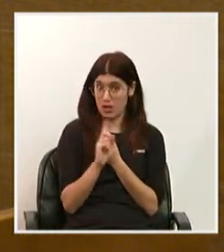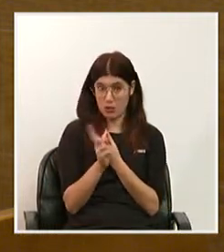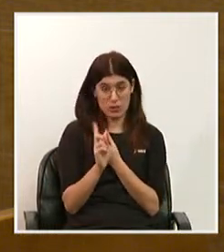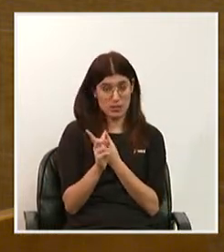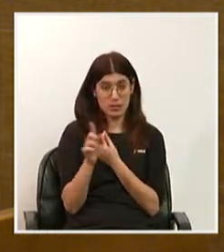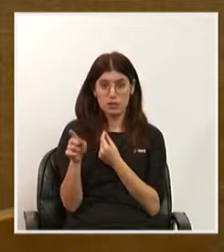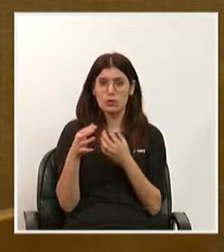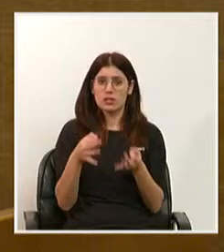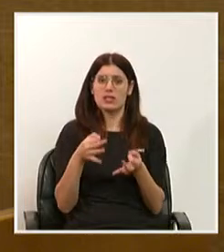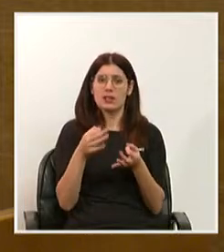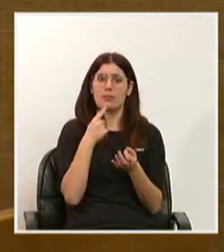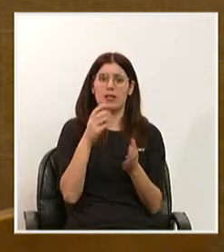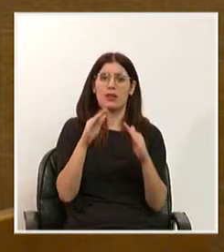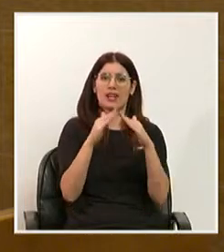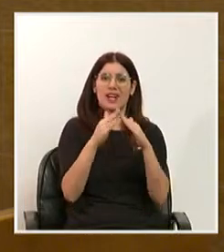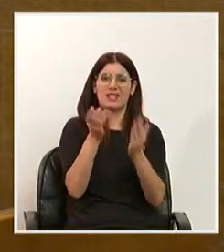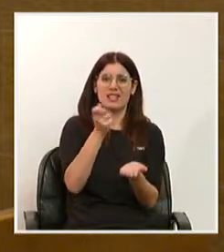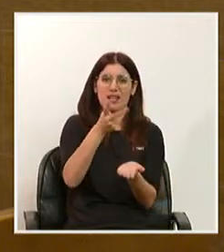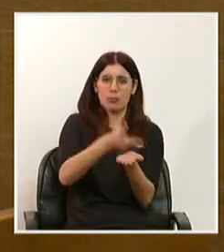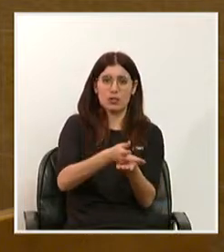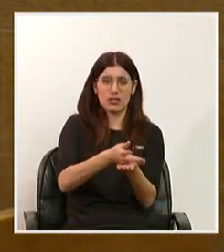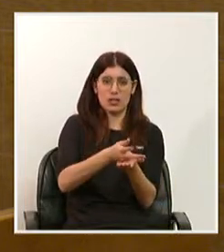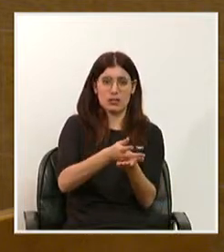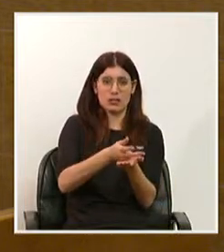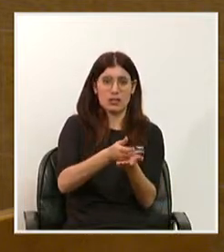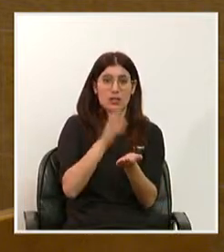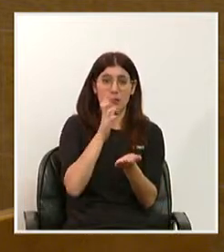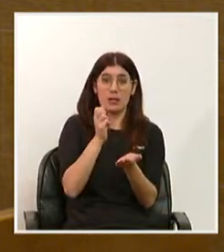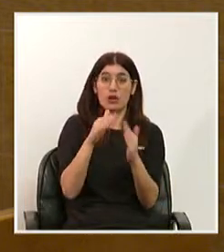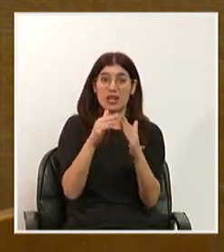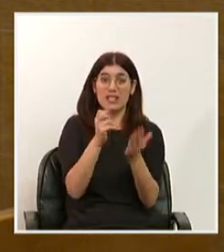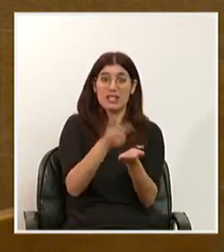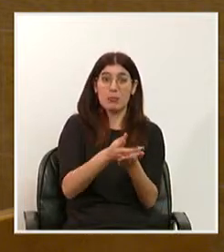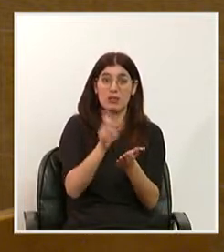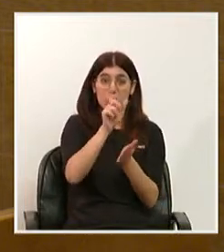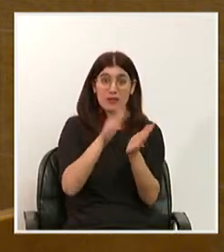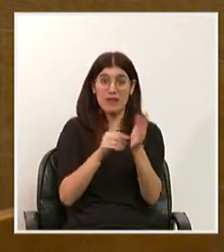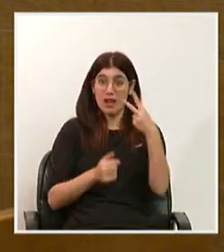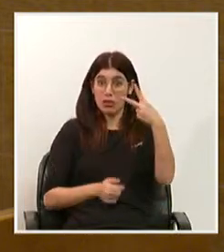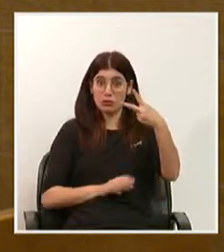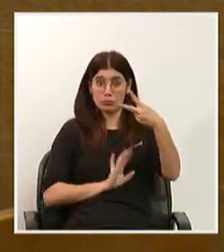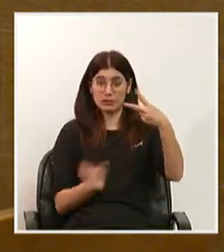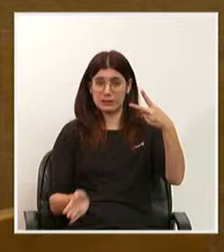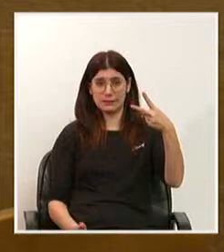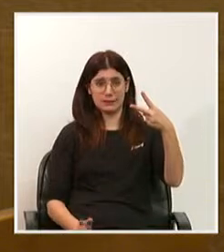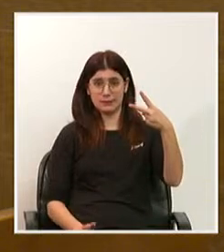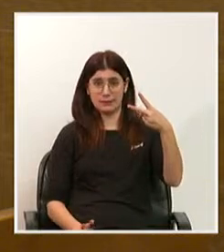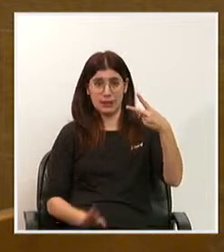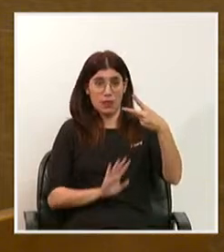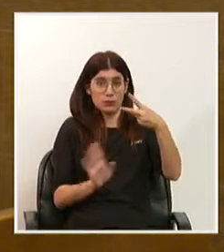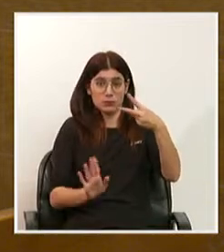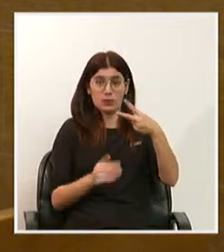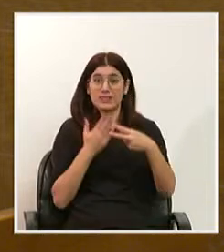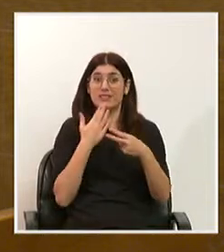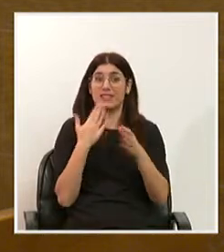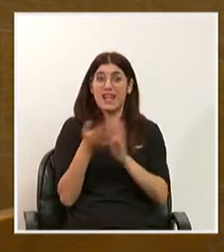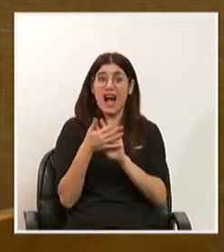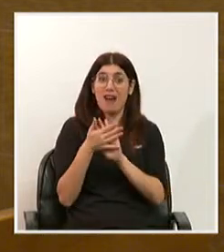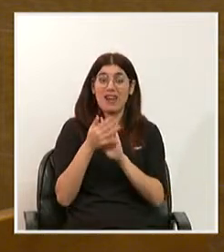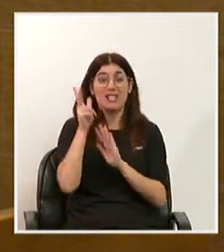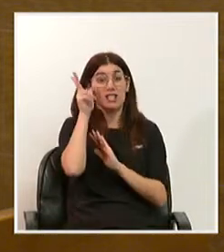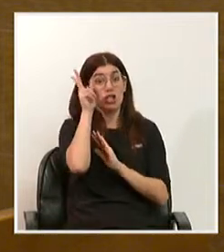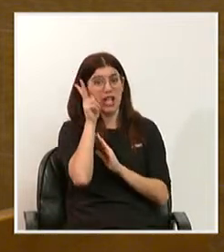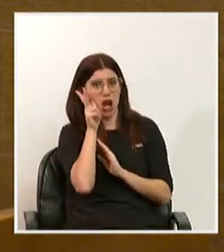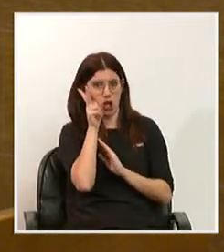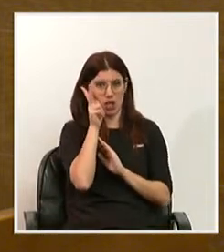siempre el término casas de apuestas pero casas de apuestas solo hay dos en la comunidad valenciana dos si se refieren a los salones de juego